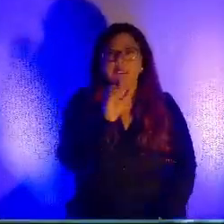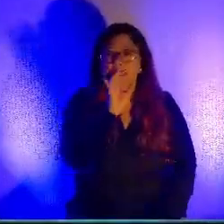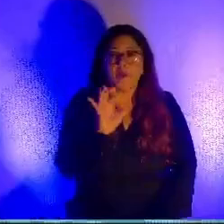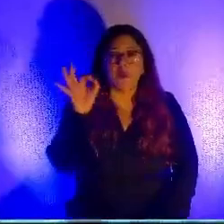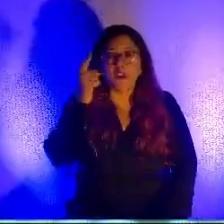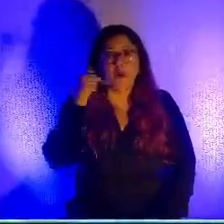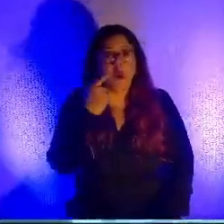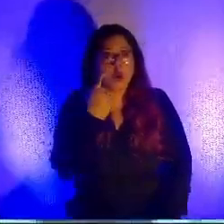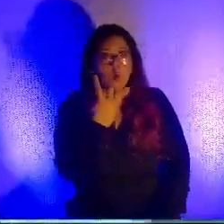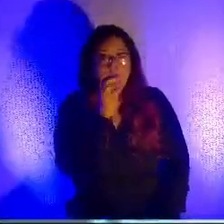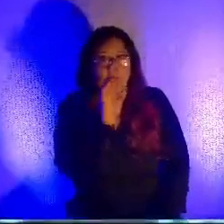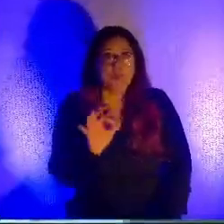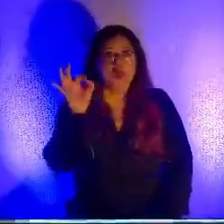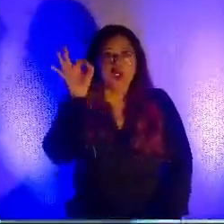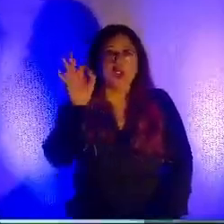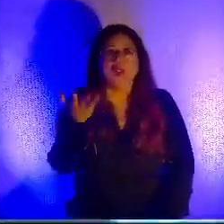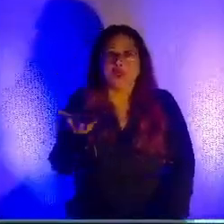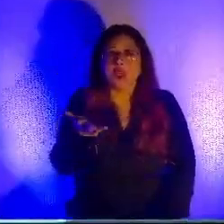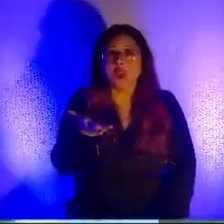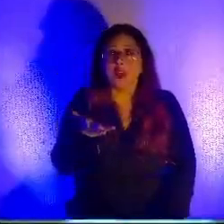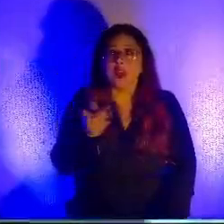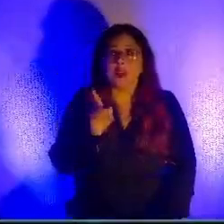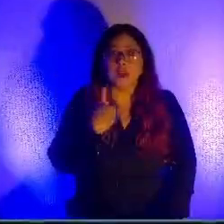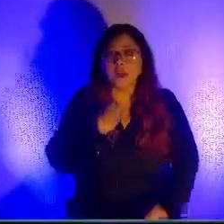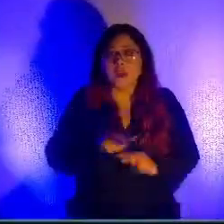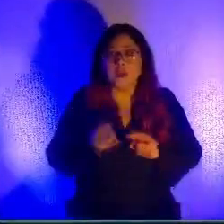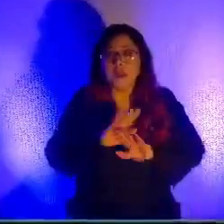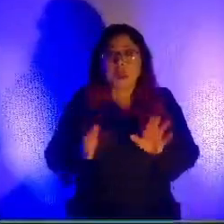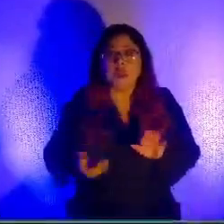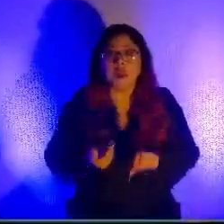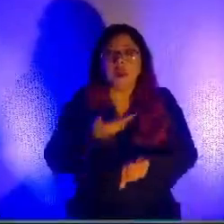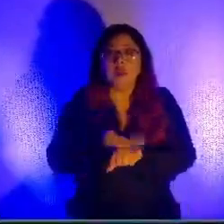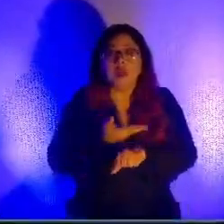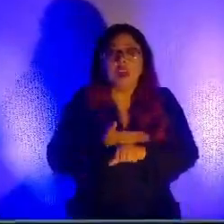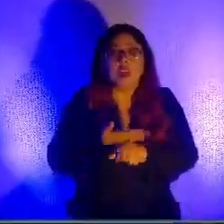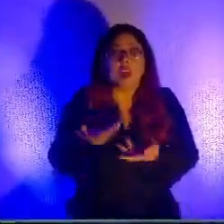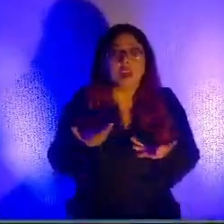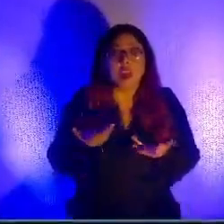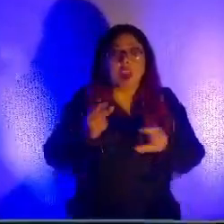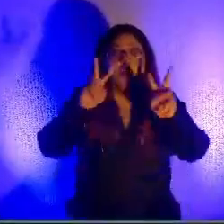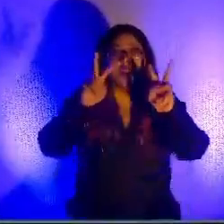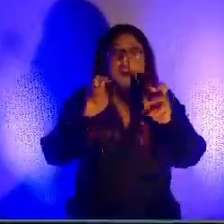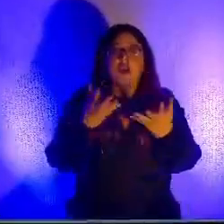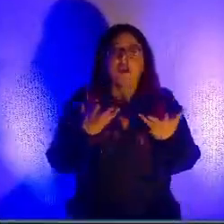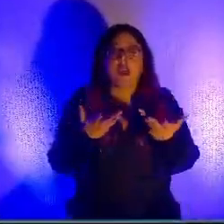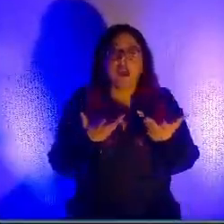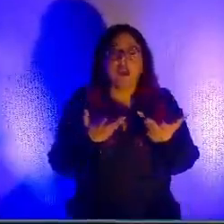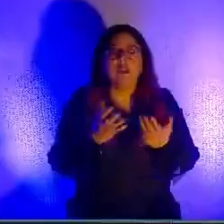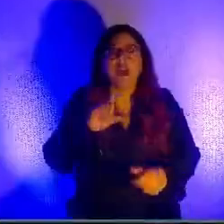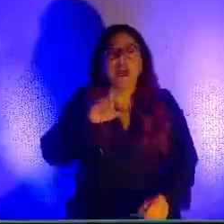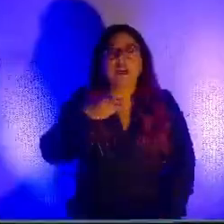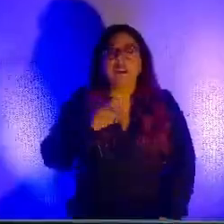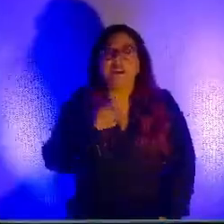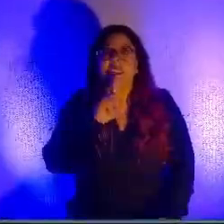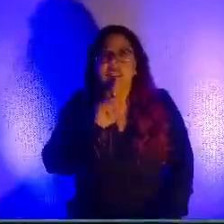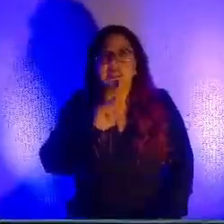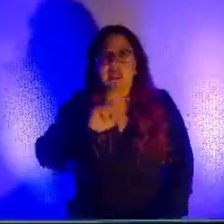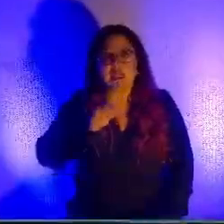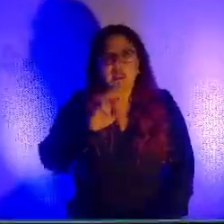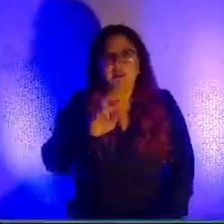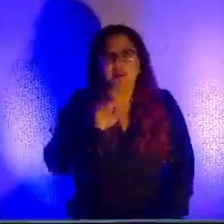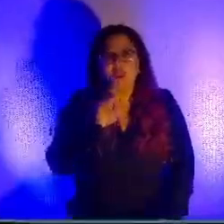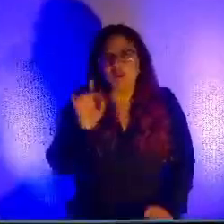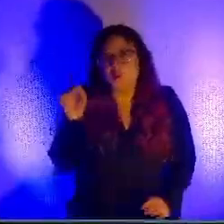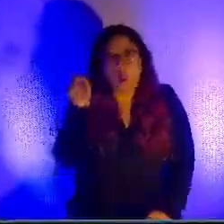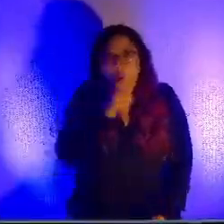pero hay 40% que aa no intentó hacer ni un pedido a shat PT solo para conocer